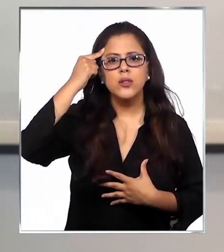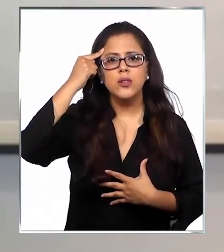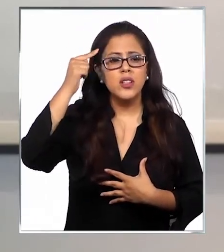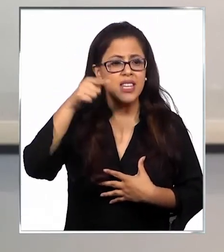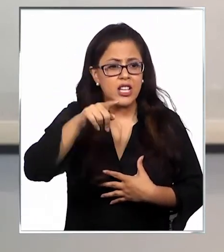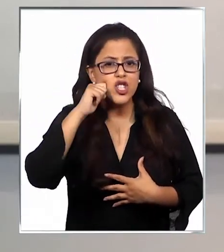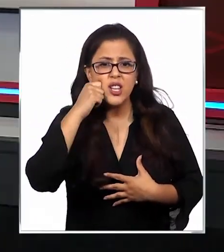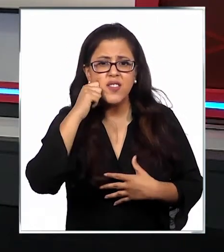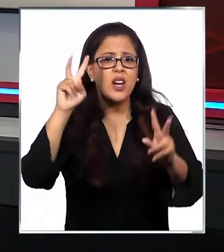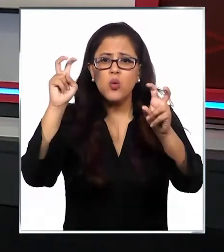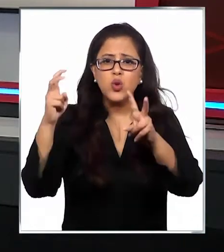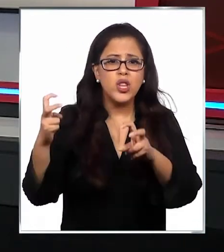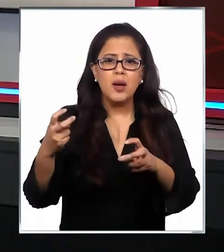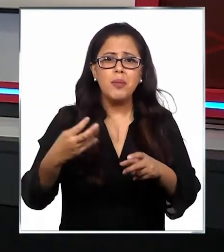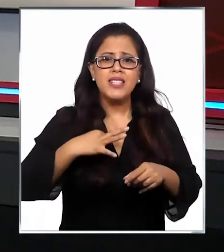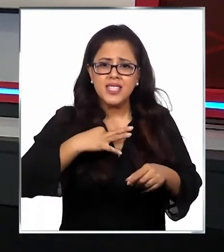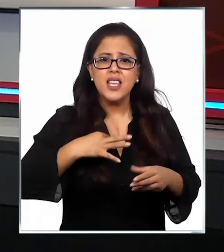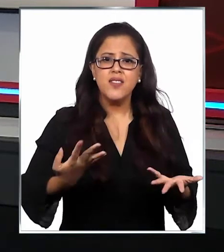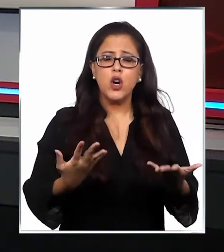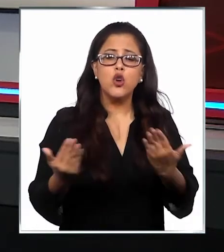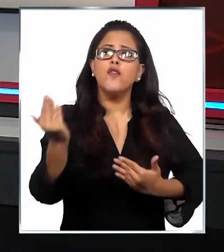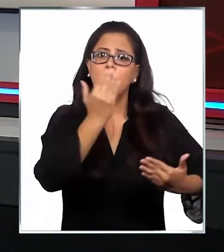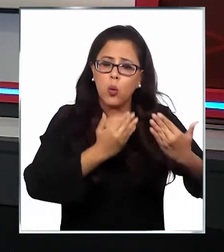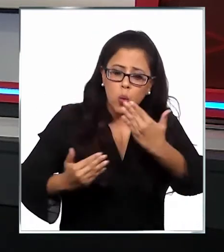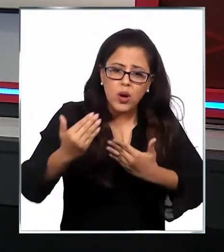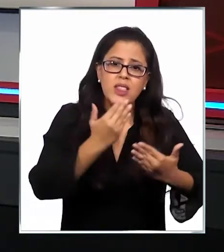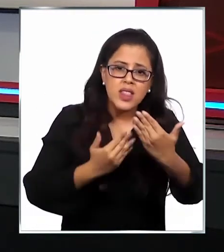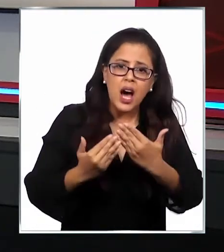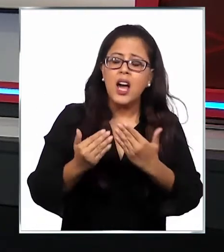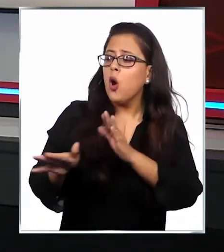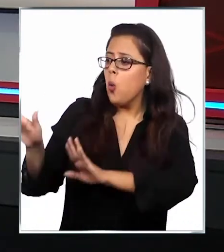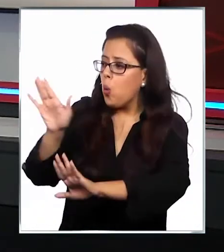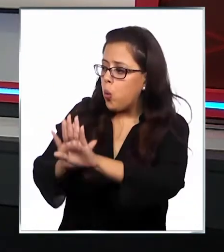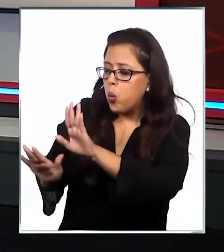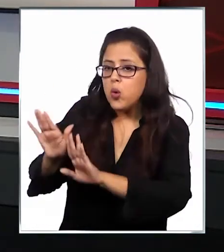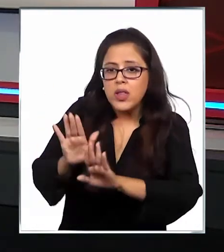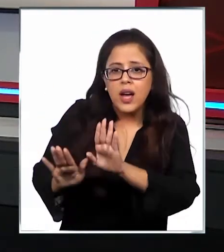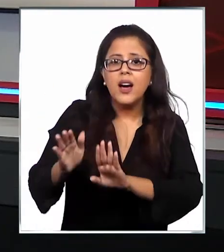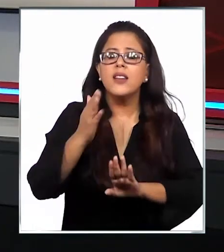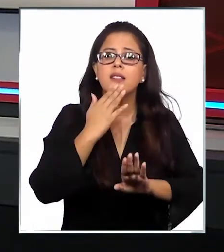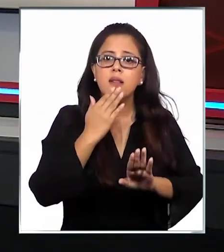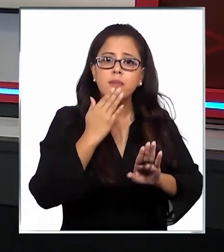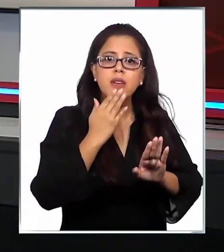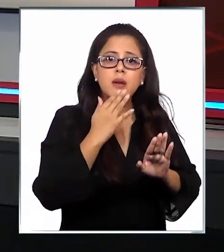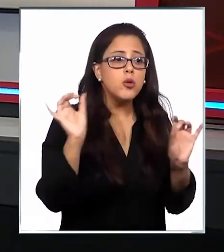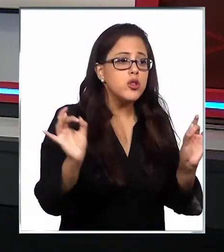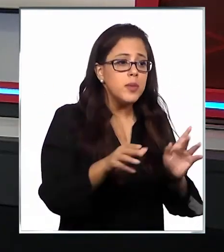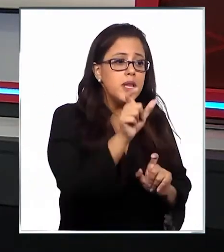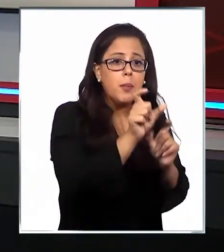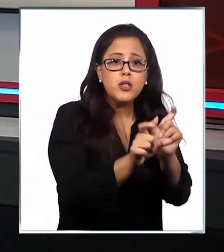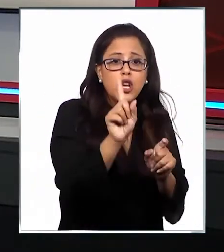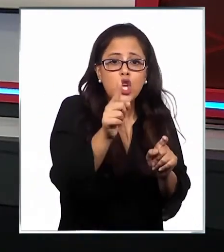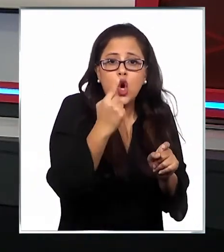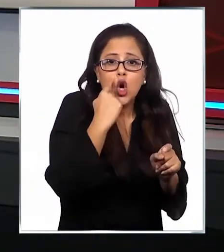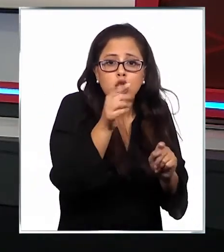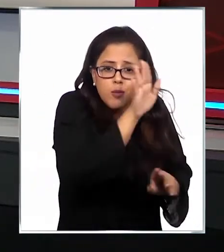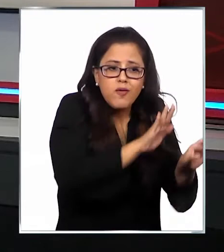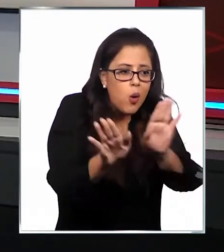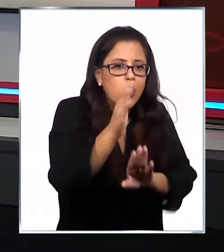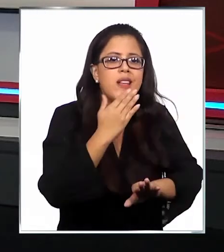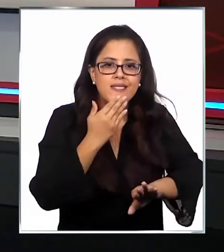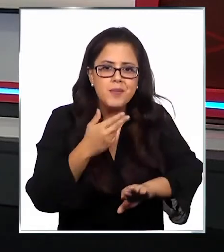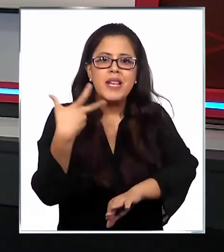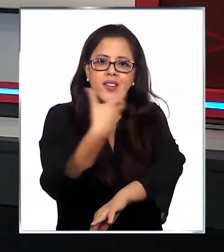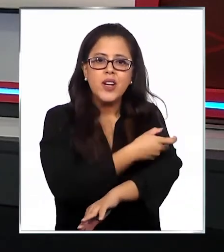acto al final cívico. El vacunarnos nos va a proteger a nosotros, nos va a proteger al que está al lado y probablemente a personas que nosotros no conocemos. Ese